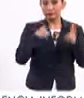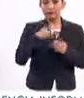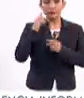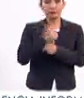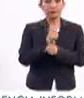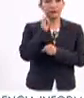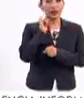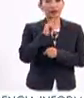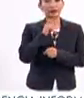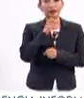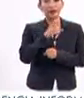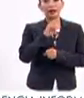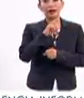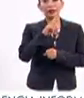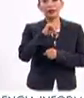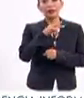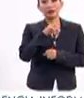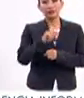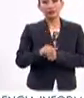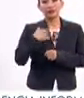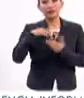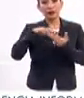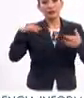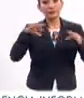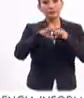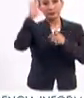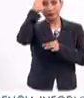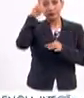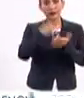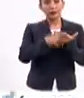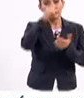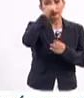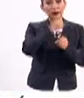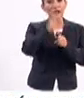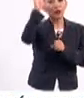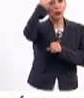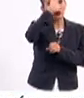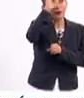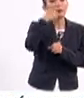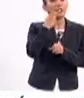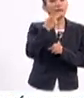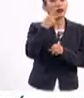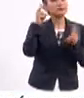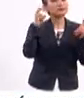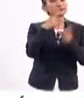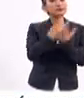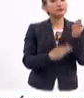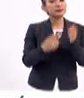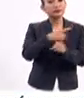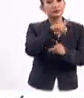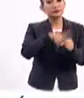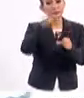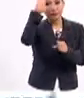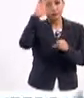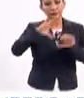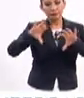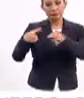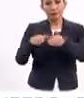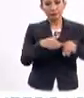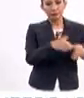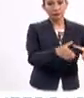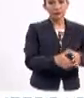la licenciada Esther Hernández Torres, directora general de Vinculación Cultural de la Secretaría de Cultura, para platicarnos del Programa Nacional de Cultura